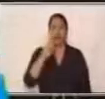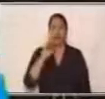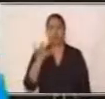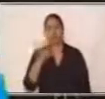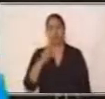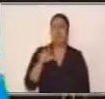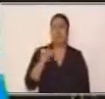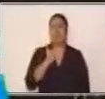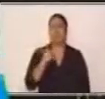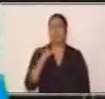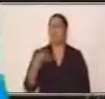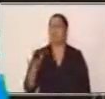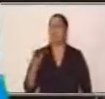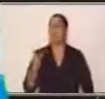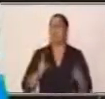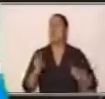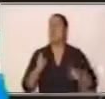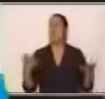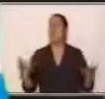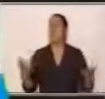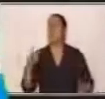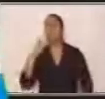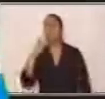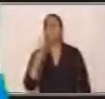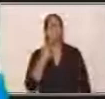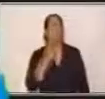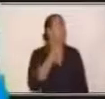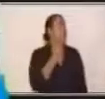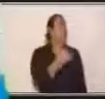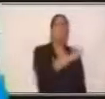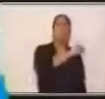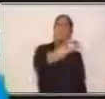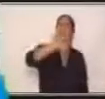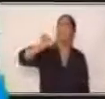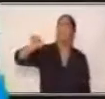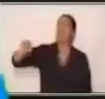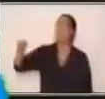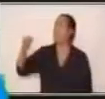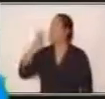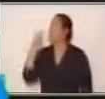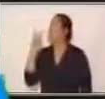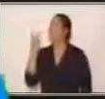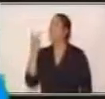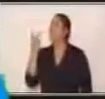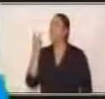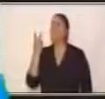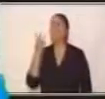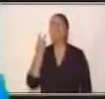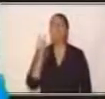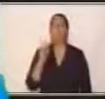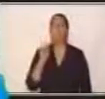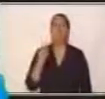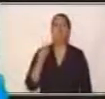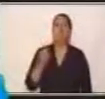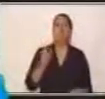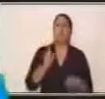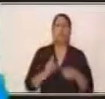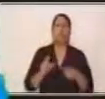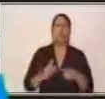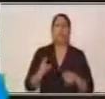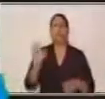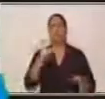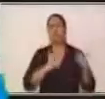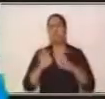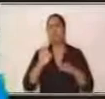Observemos. Veamos a nuestro alrededor en qué cosas o en qué objetos